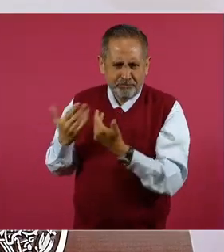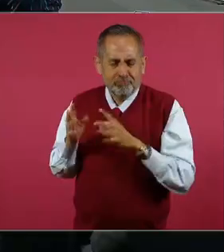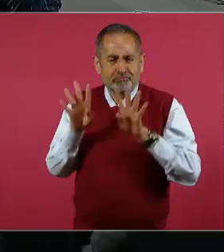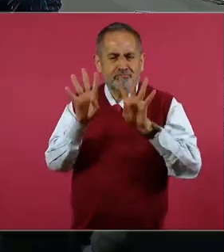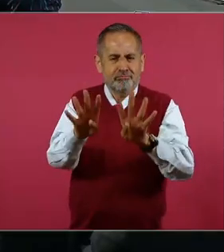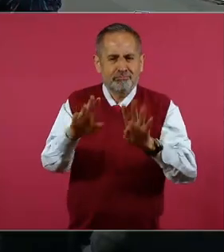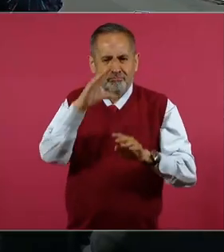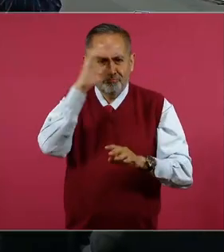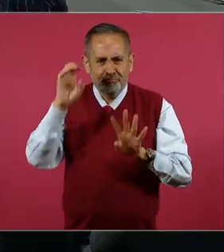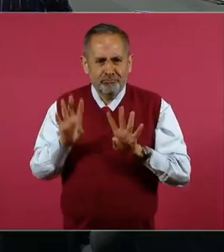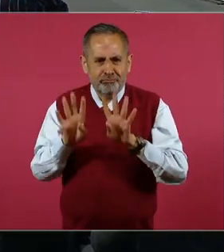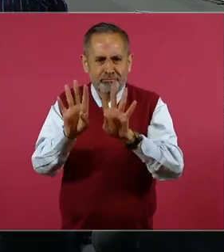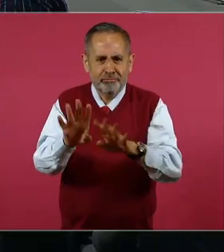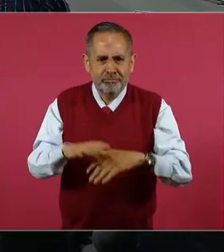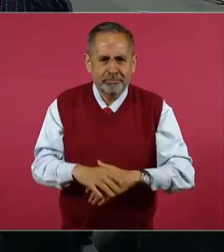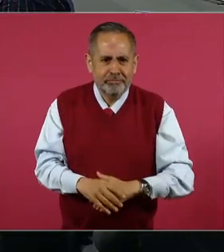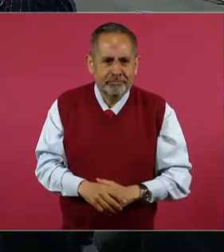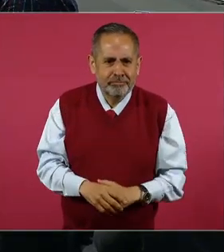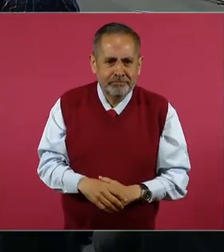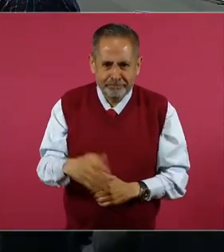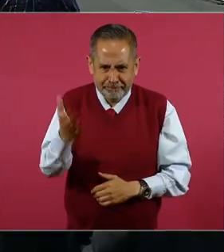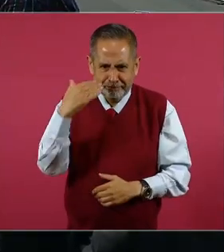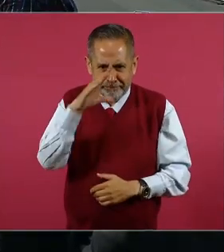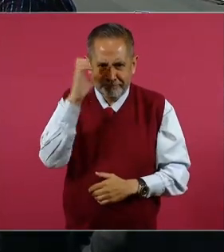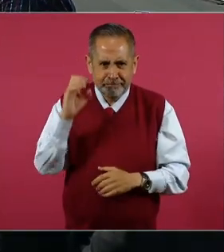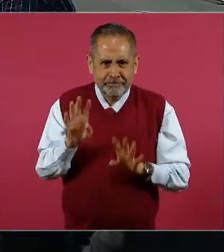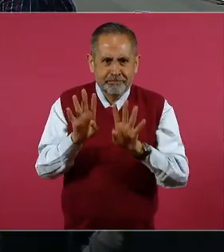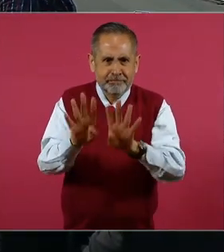una foto? Una foto, vénganse.